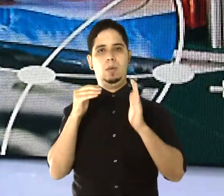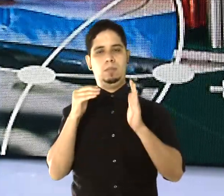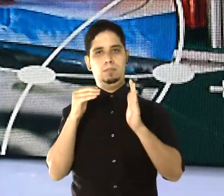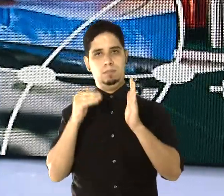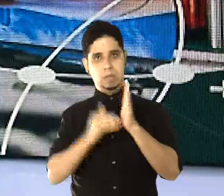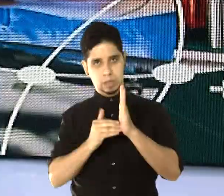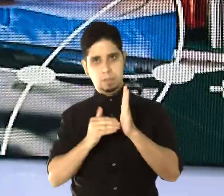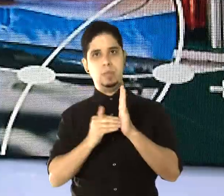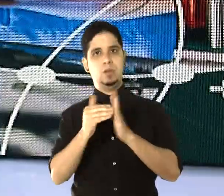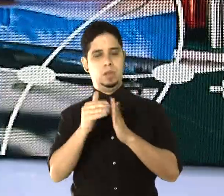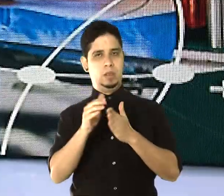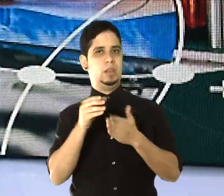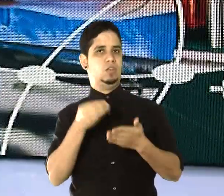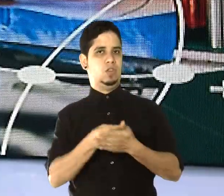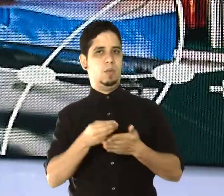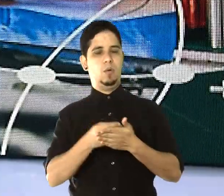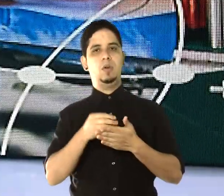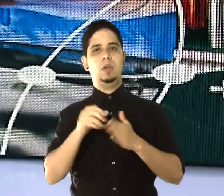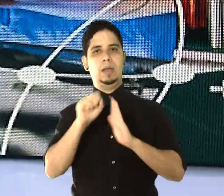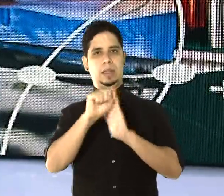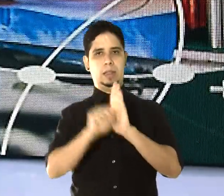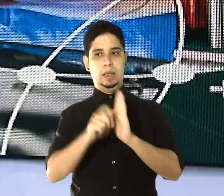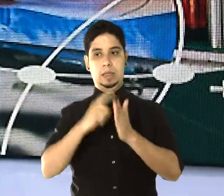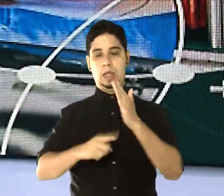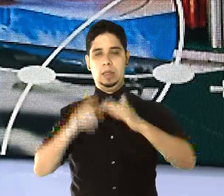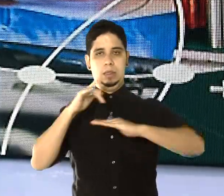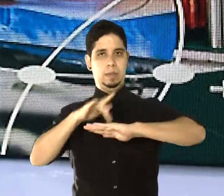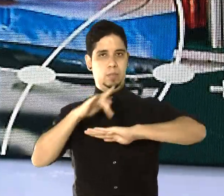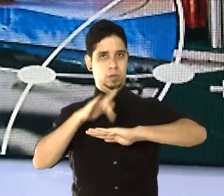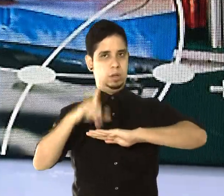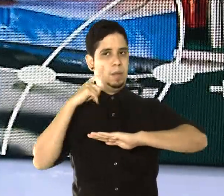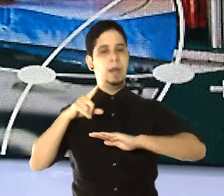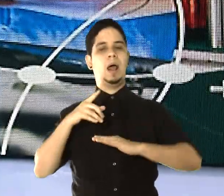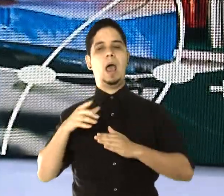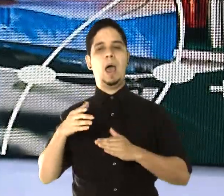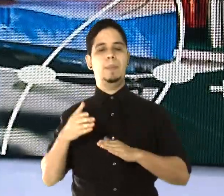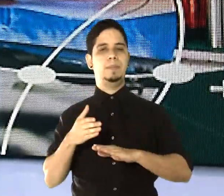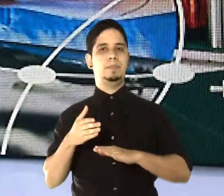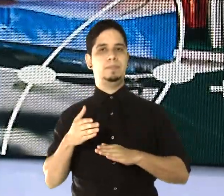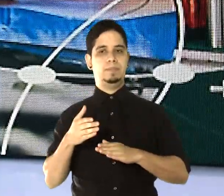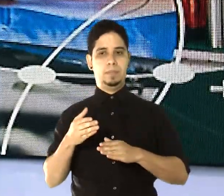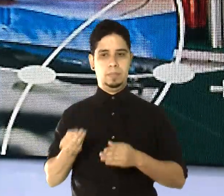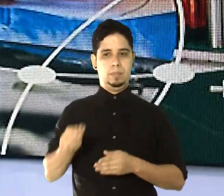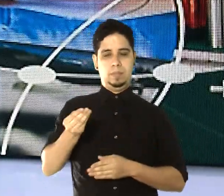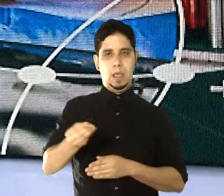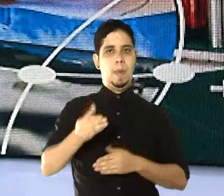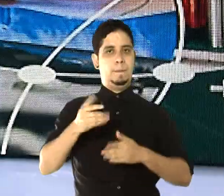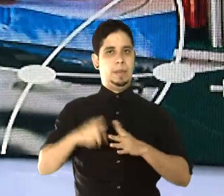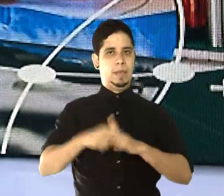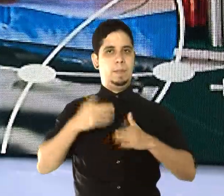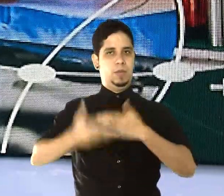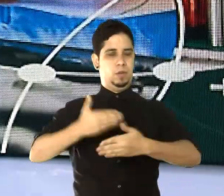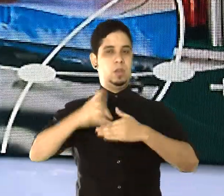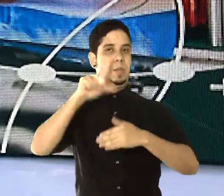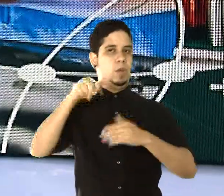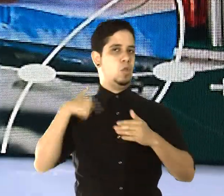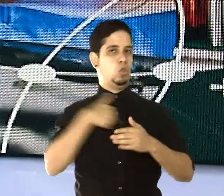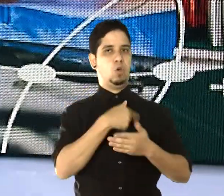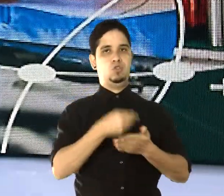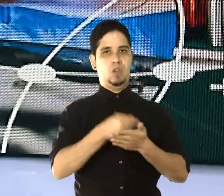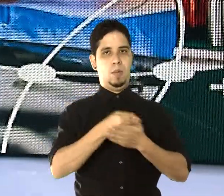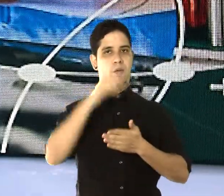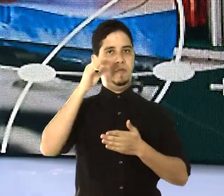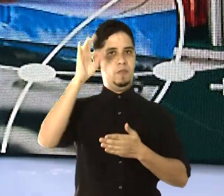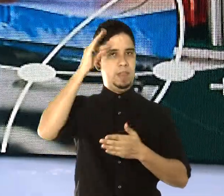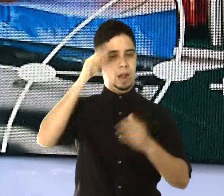dinero estatal que está disponible para hacer esos adelantos y luego nosotros vamos reembolsando con el dinero federal.